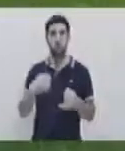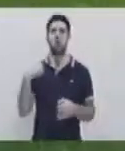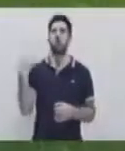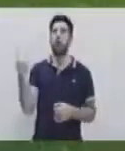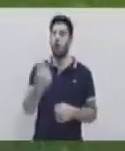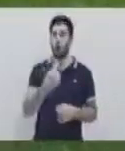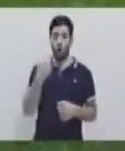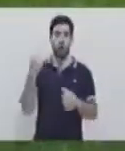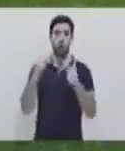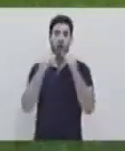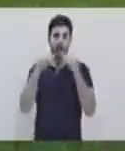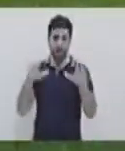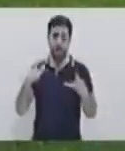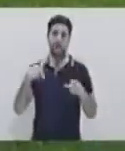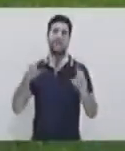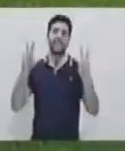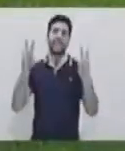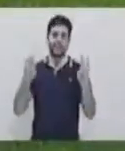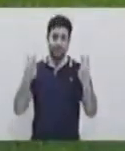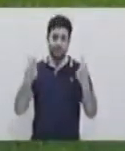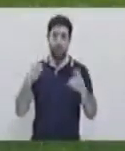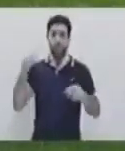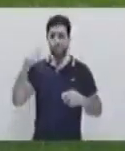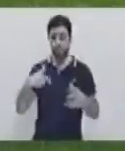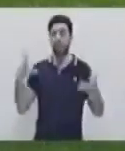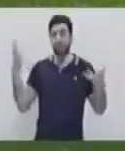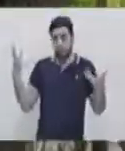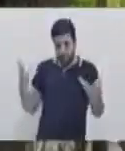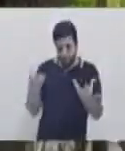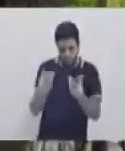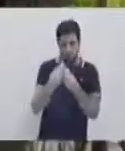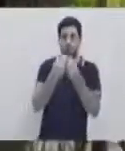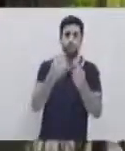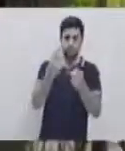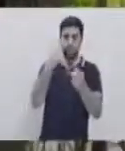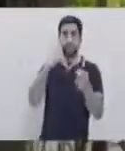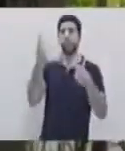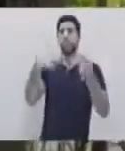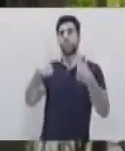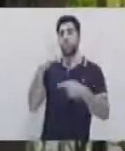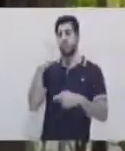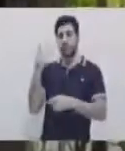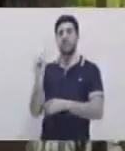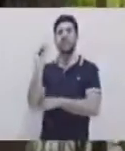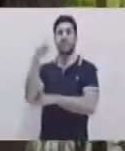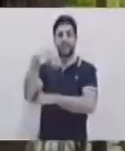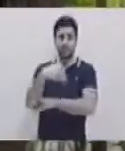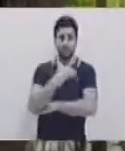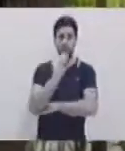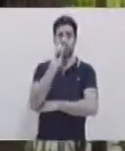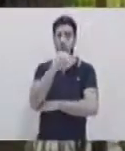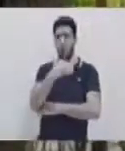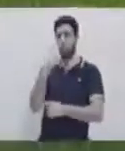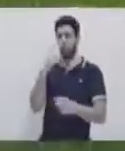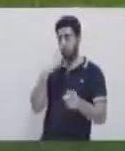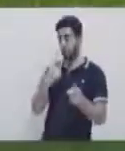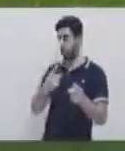finalizamos todos los animales que tenemos en este tema. Vamos a recapitularlo con